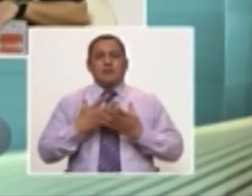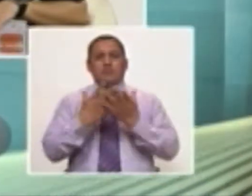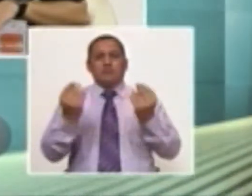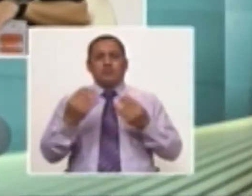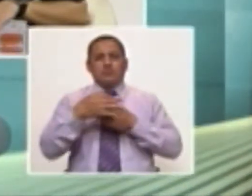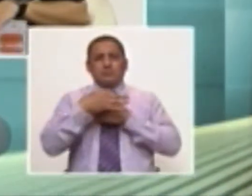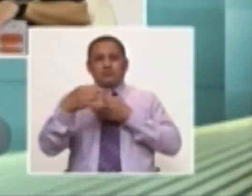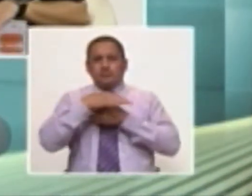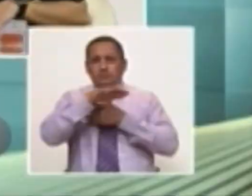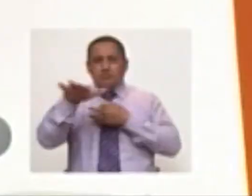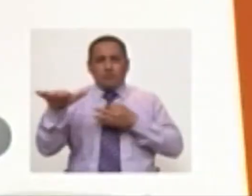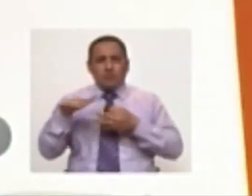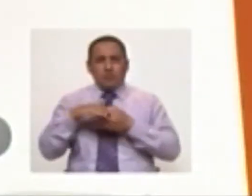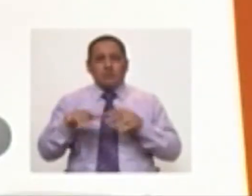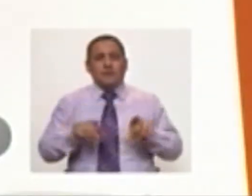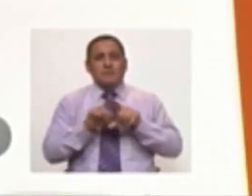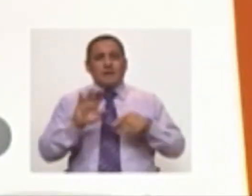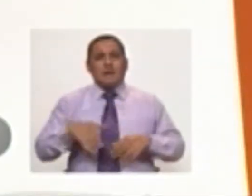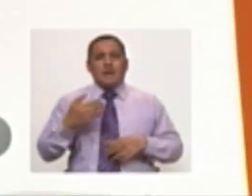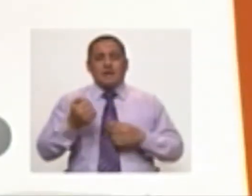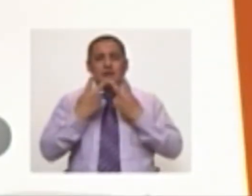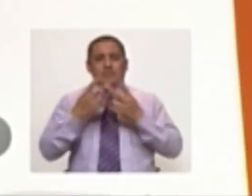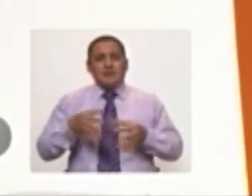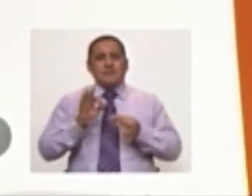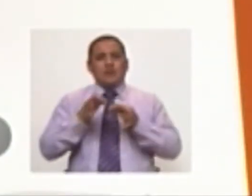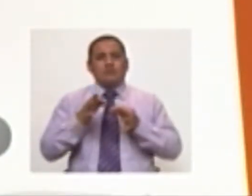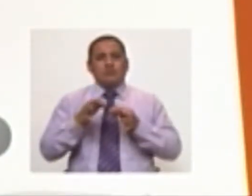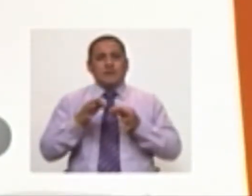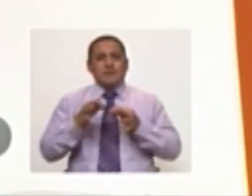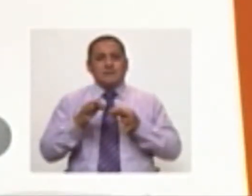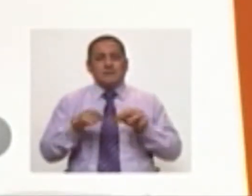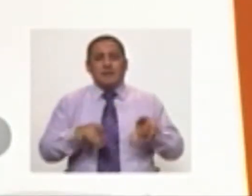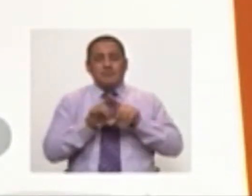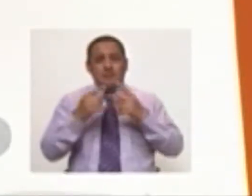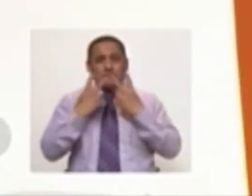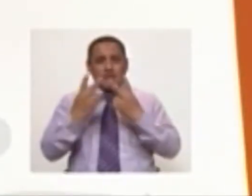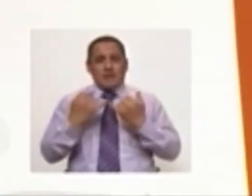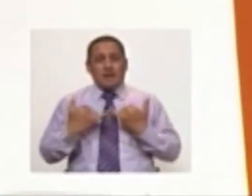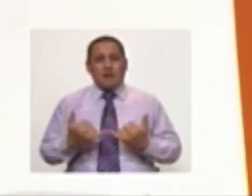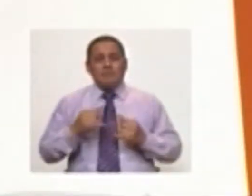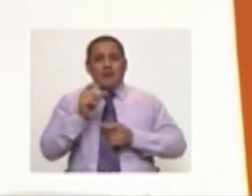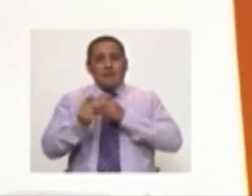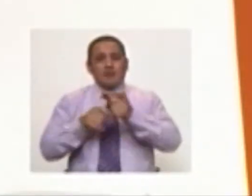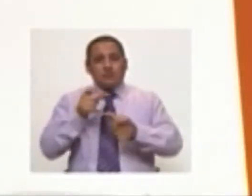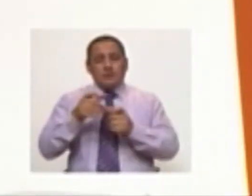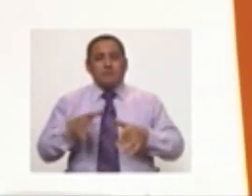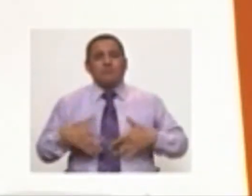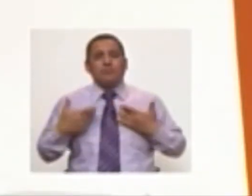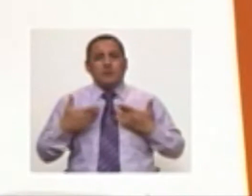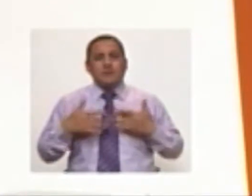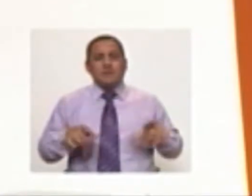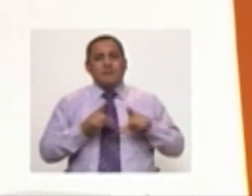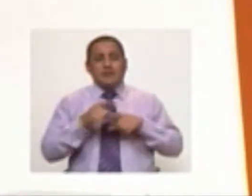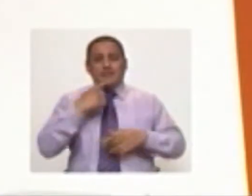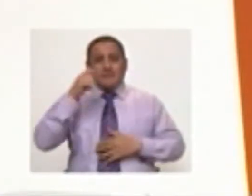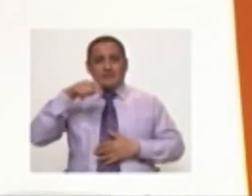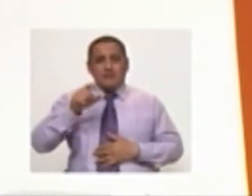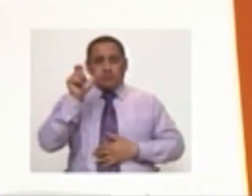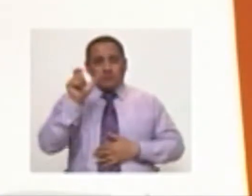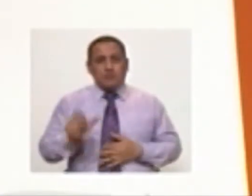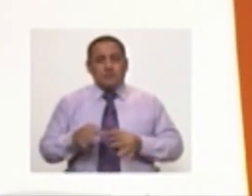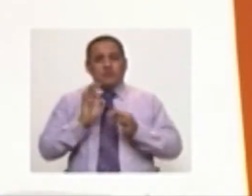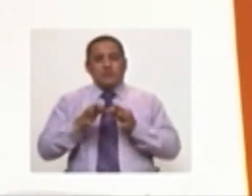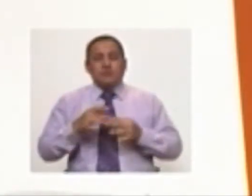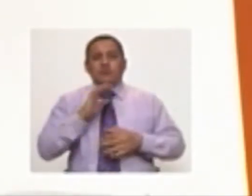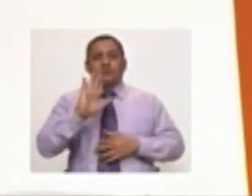muchas regiones, no en todas todavía, existen traductores e intérpretes para estas lenguas, para que los hablantes puedan, si necesitan un traductor,